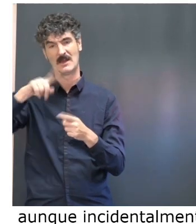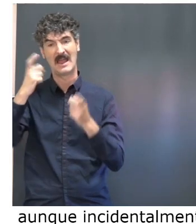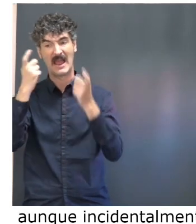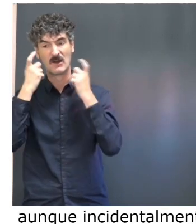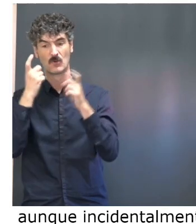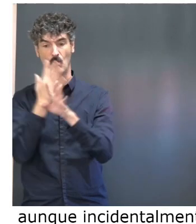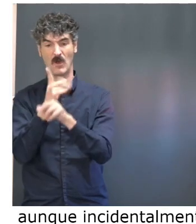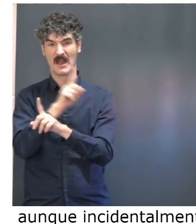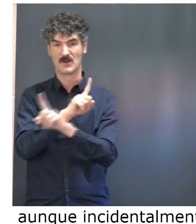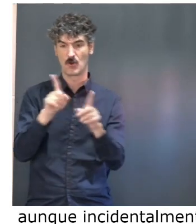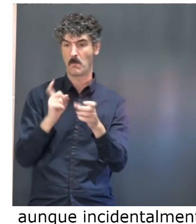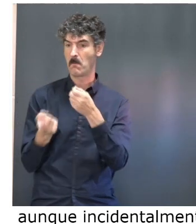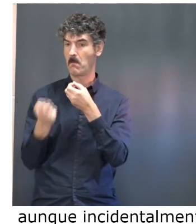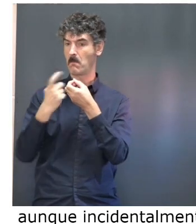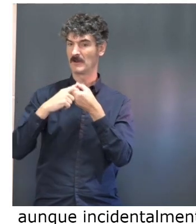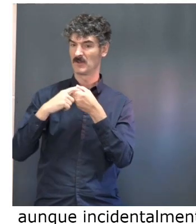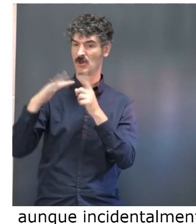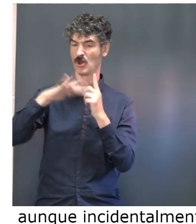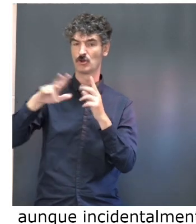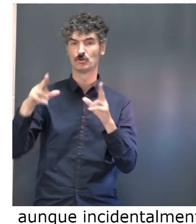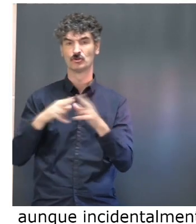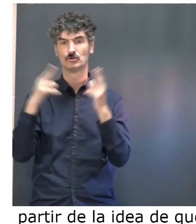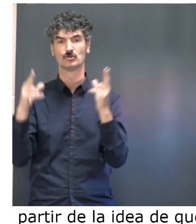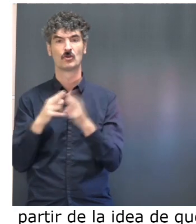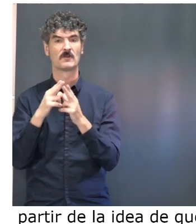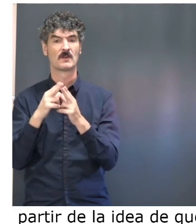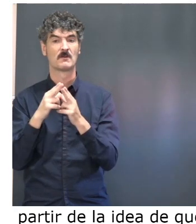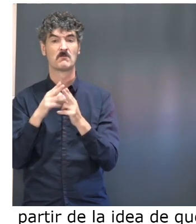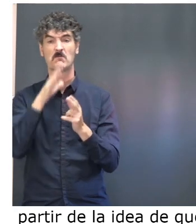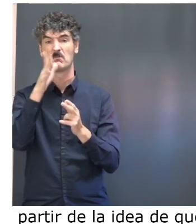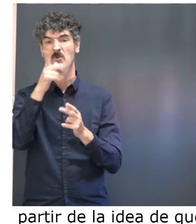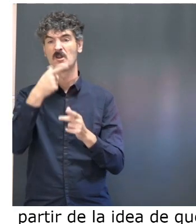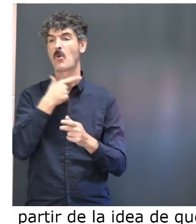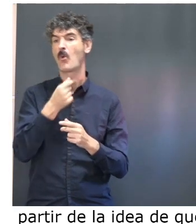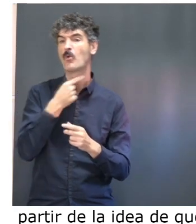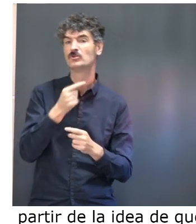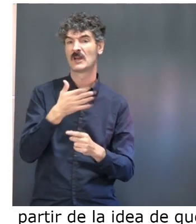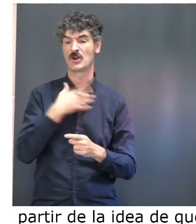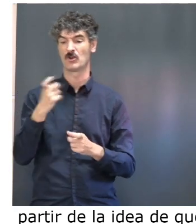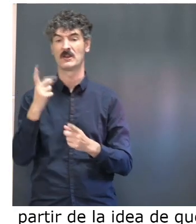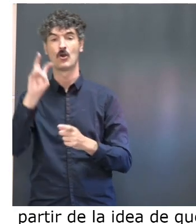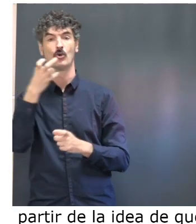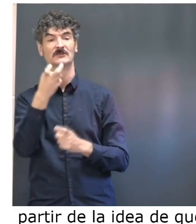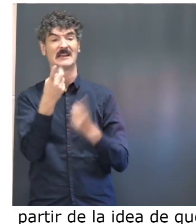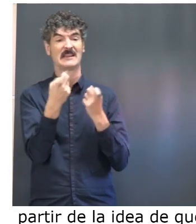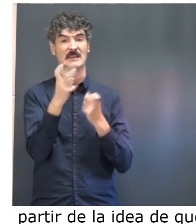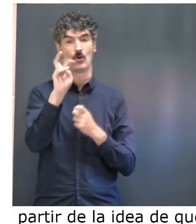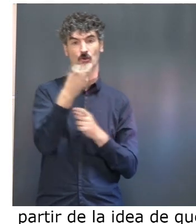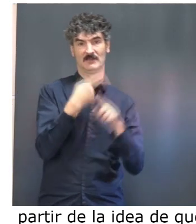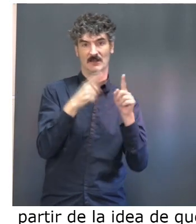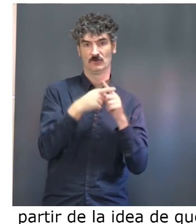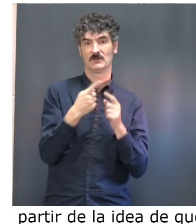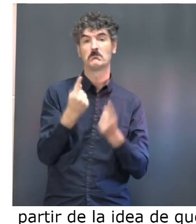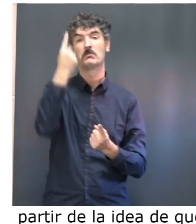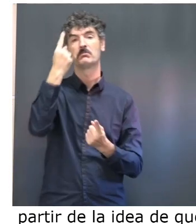no juega o que no participa en un entorno social de recreo es porque no quiere o no le gusta o necesita otra cosa. Es verdad que